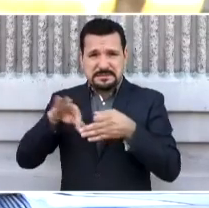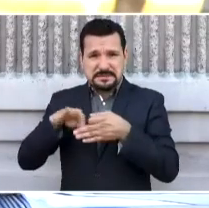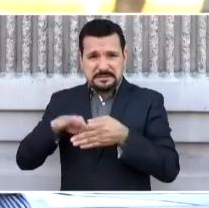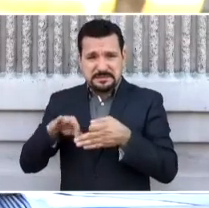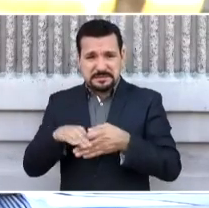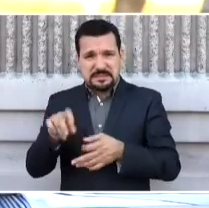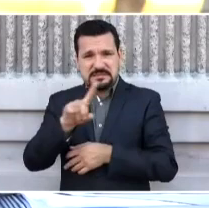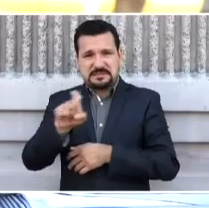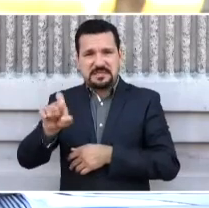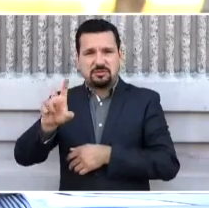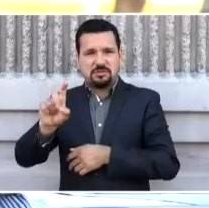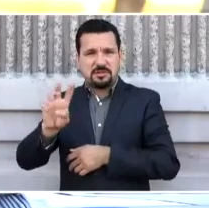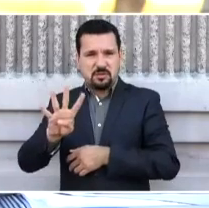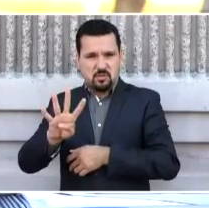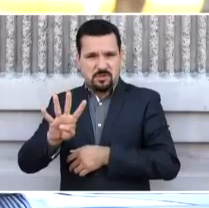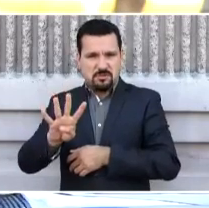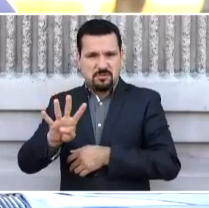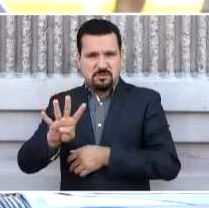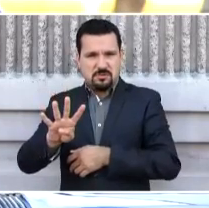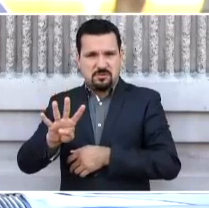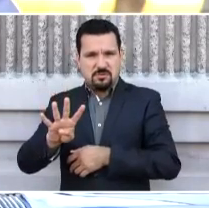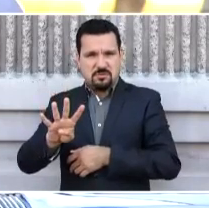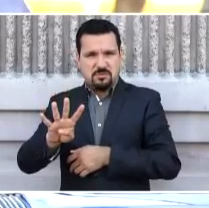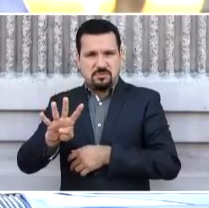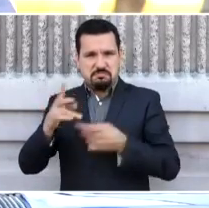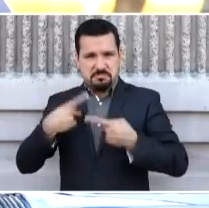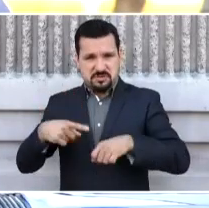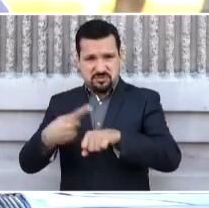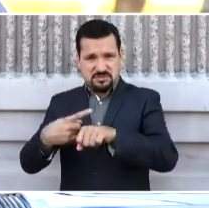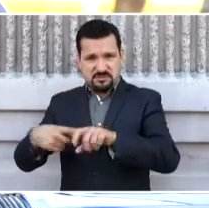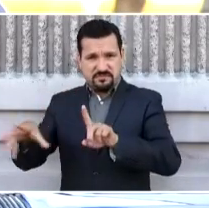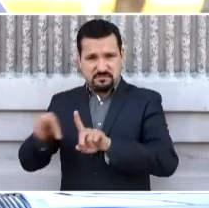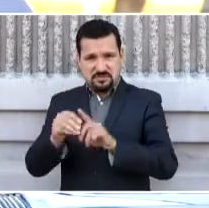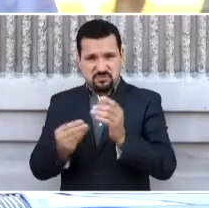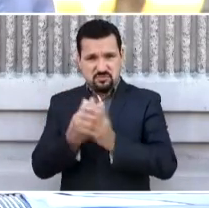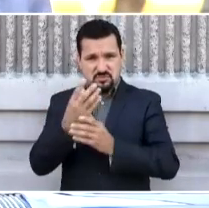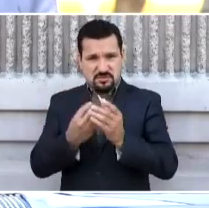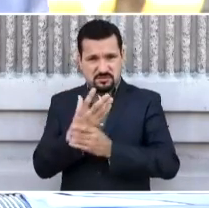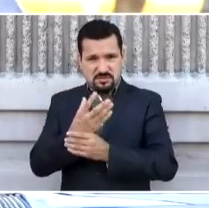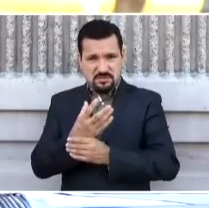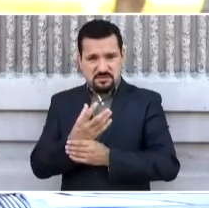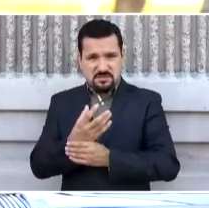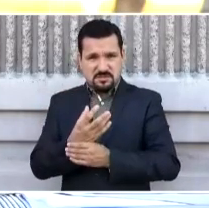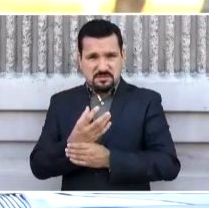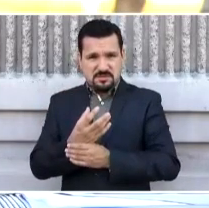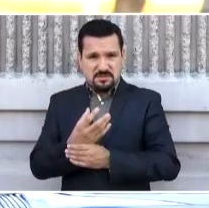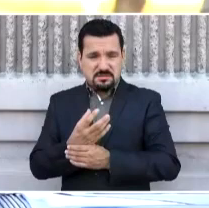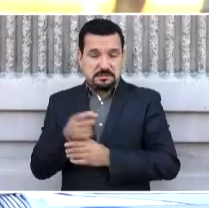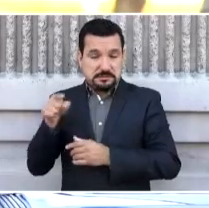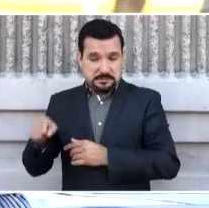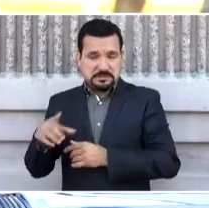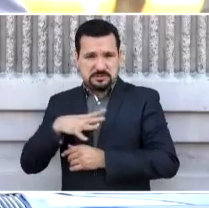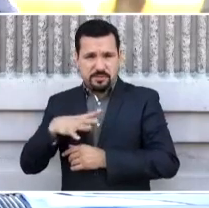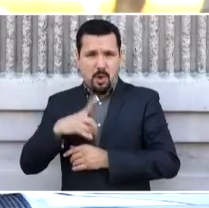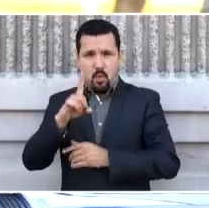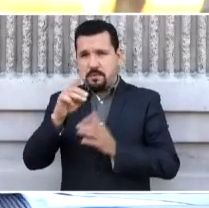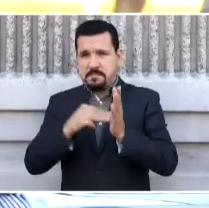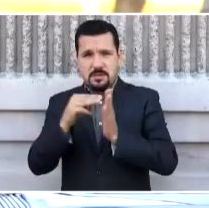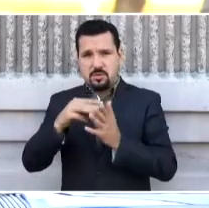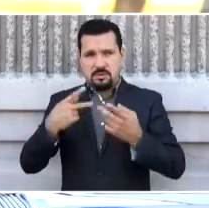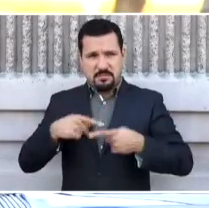tiene 134 casos nuevos, si tuviera 1,000,000 de personas, así se